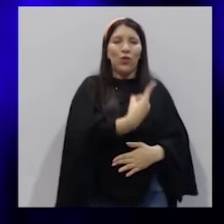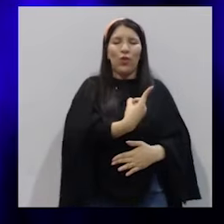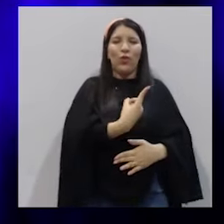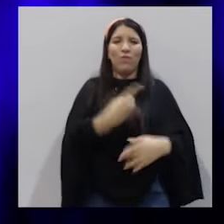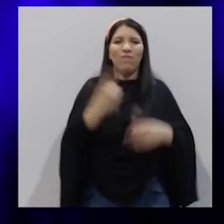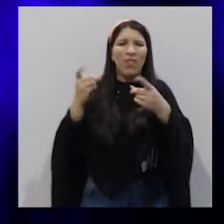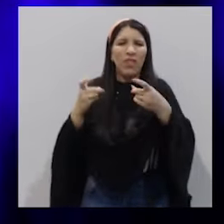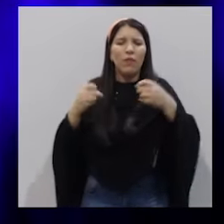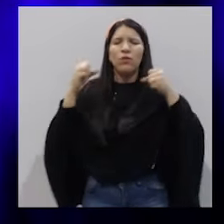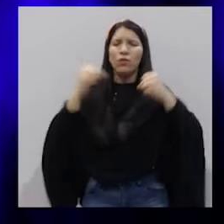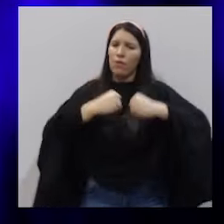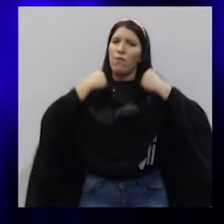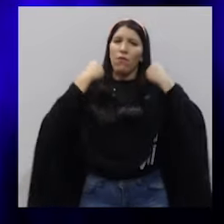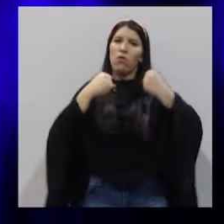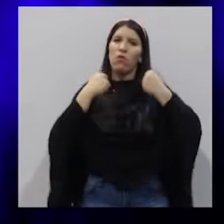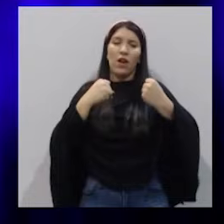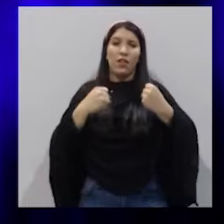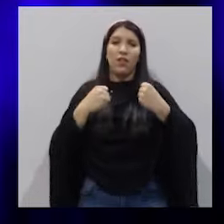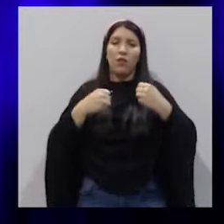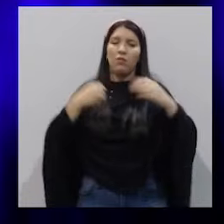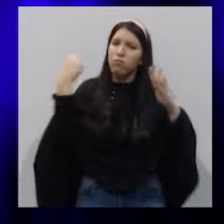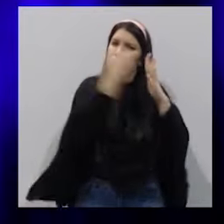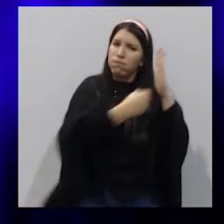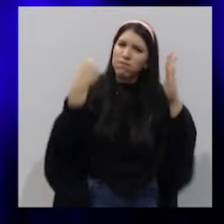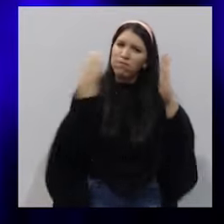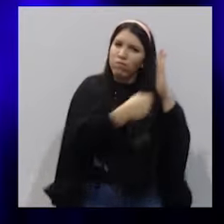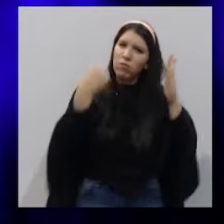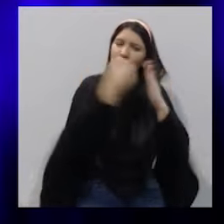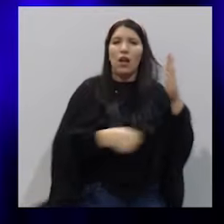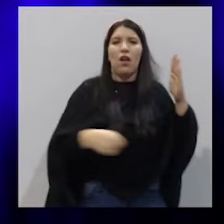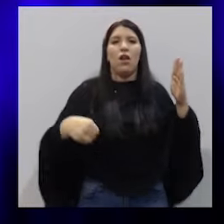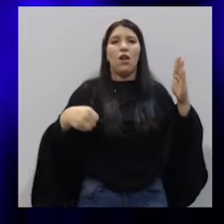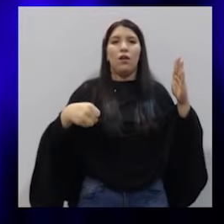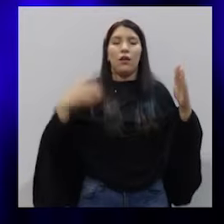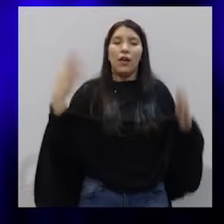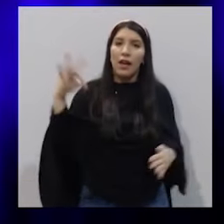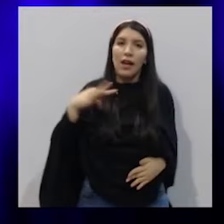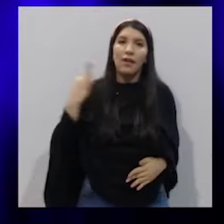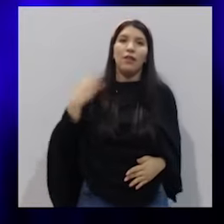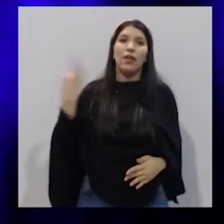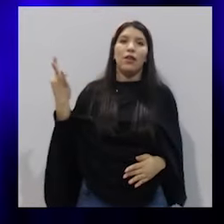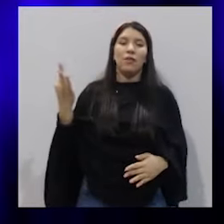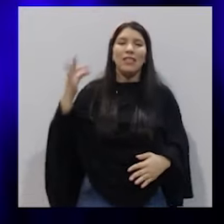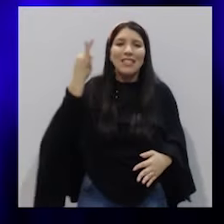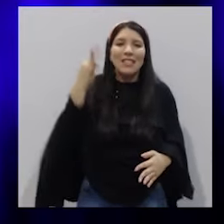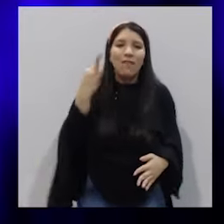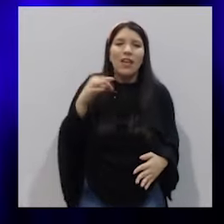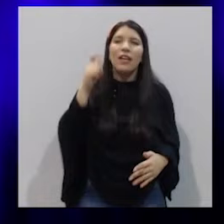vicisitudes de la vida saber quiénes somos quién es dios y eso nos va a dar una plataforma